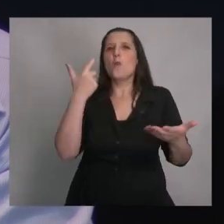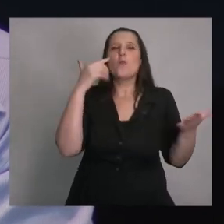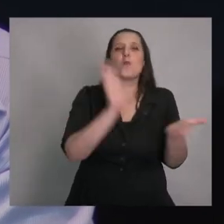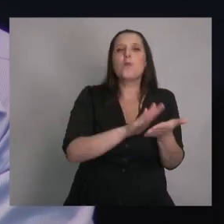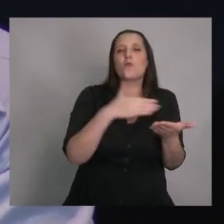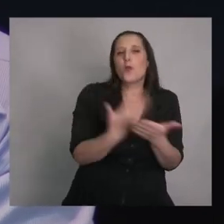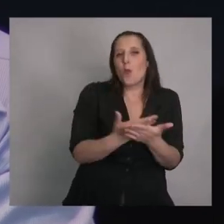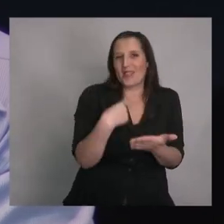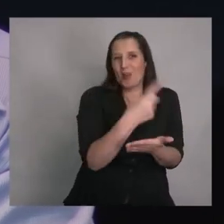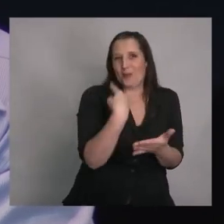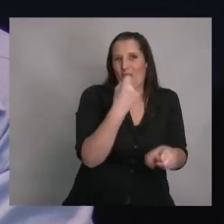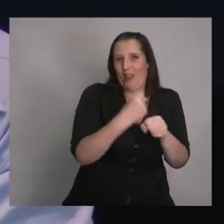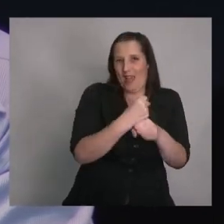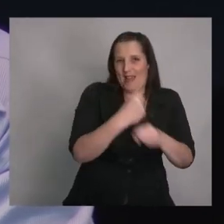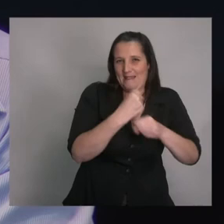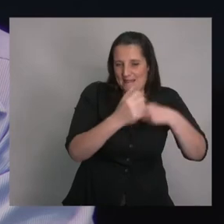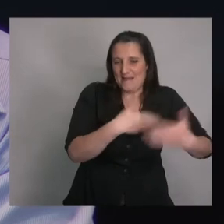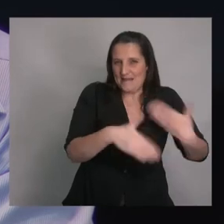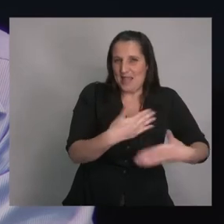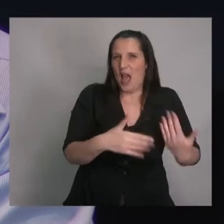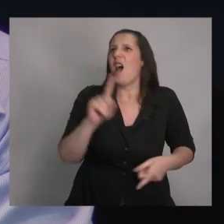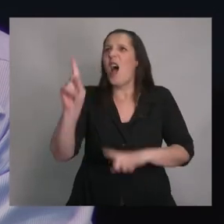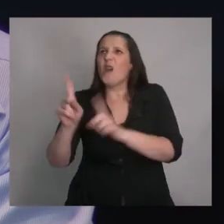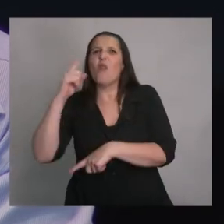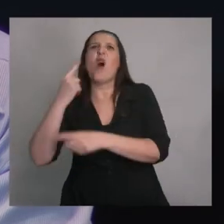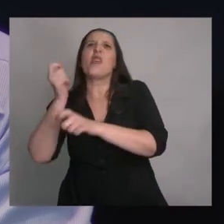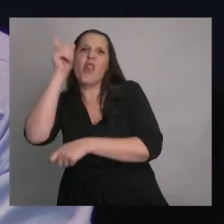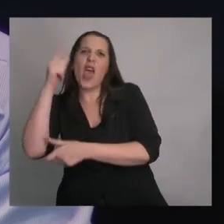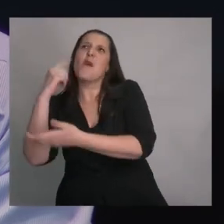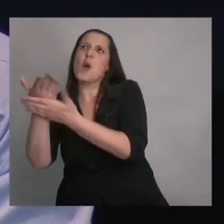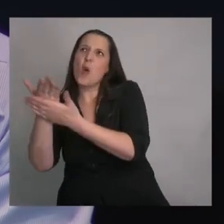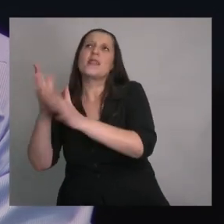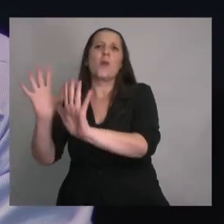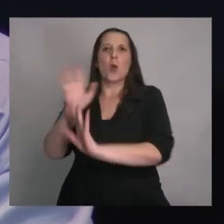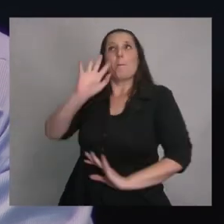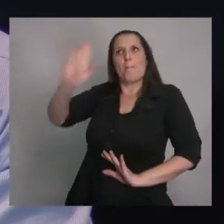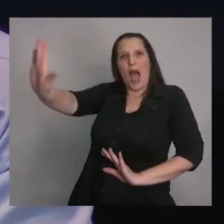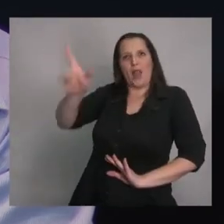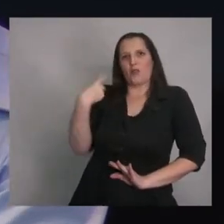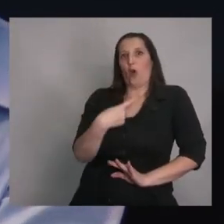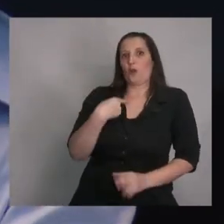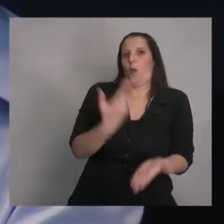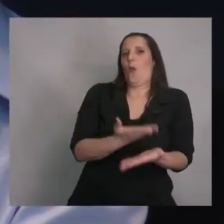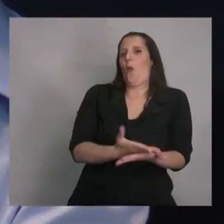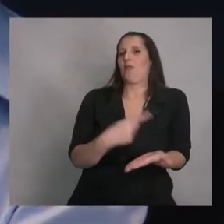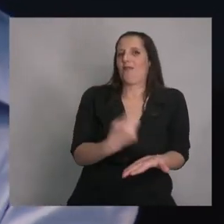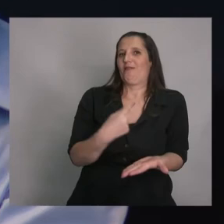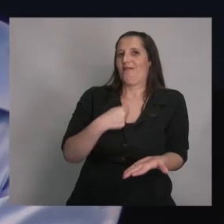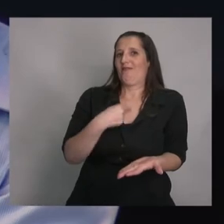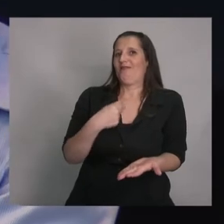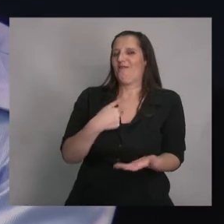escoto y stiglitz y de todas aquella iniciativa que podamos profundizar es hora de tomar